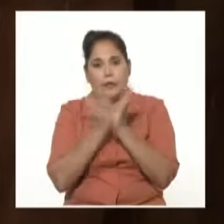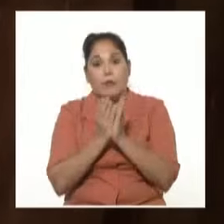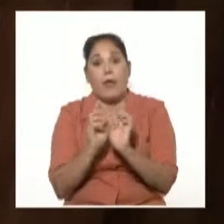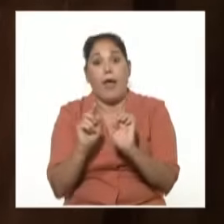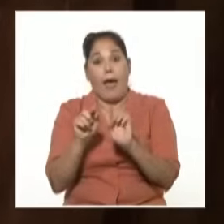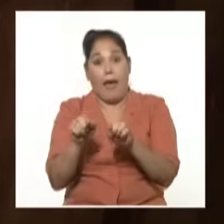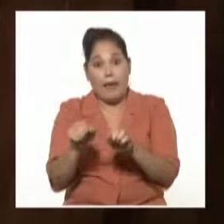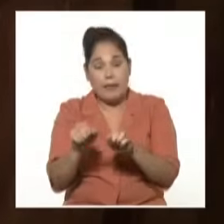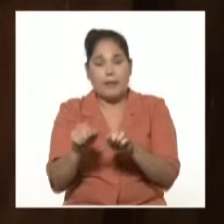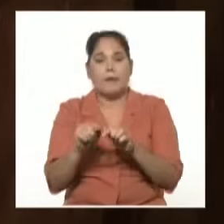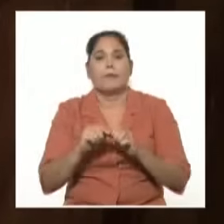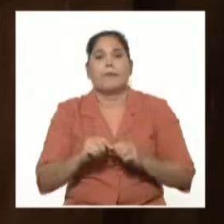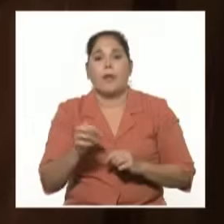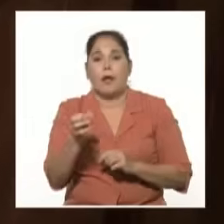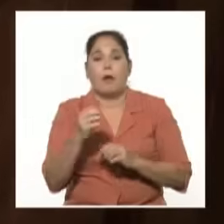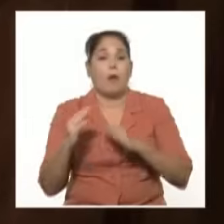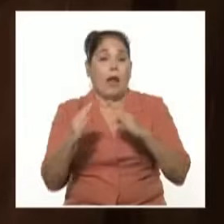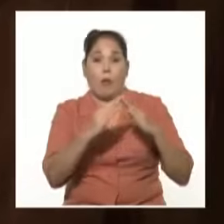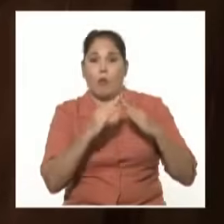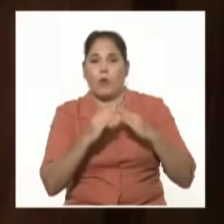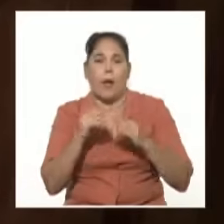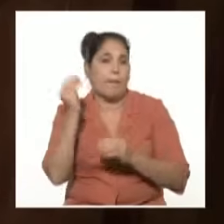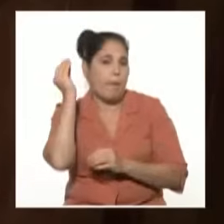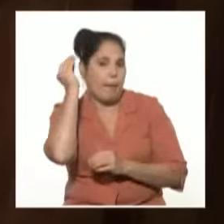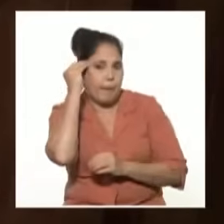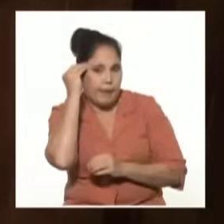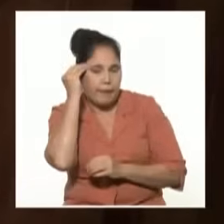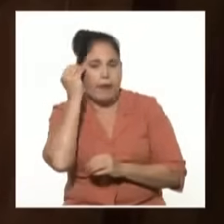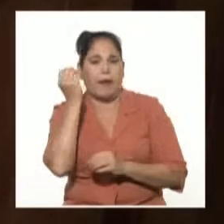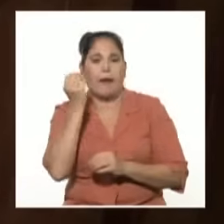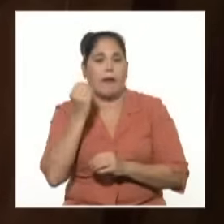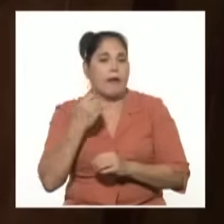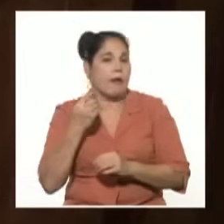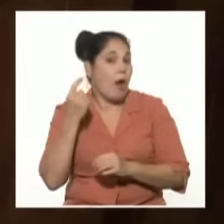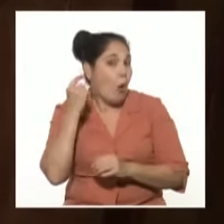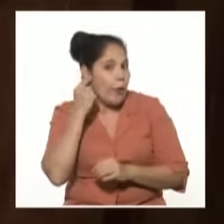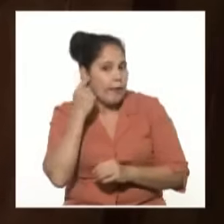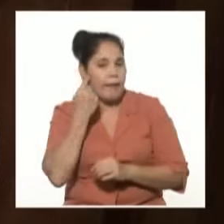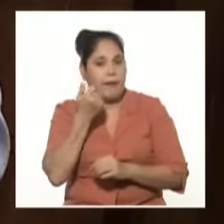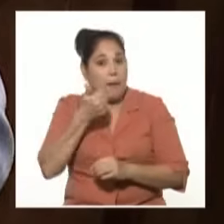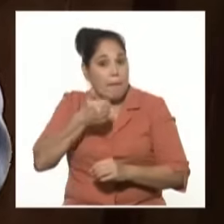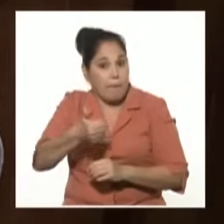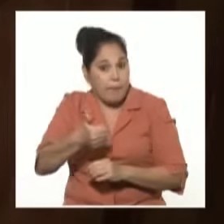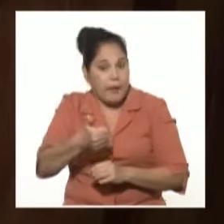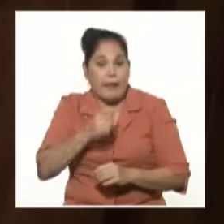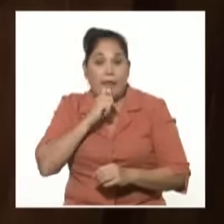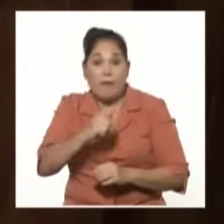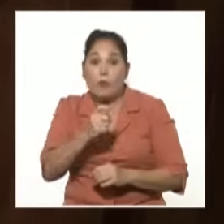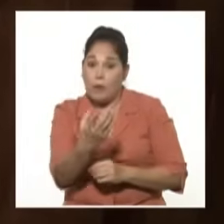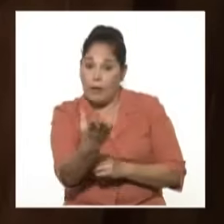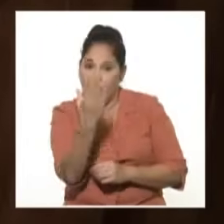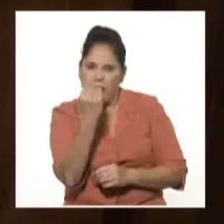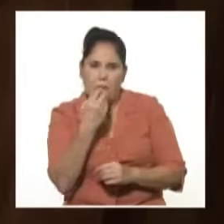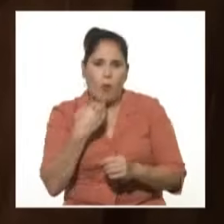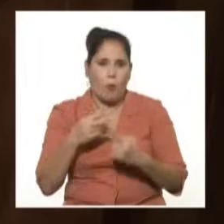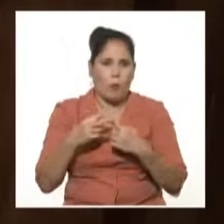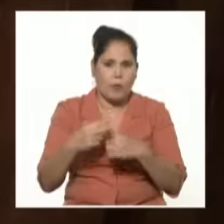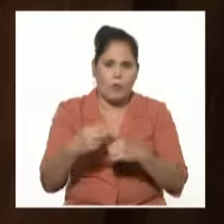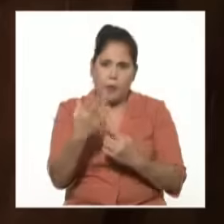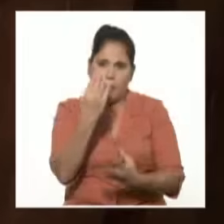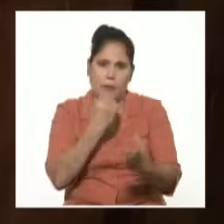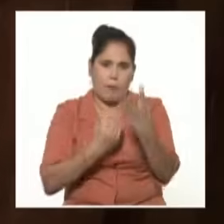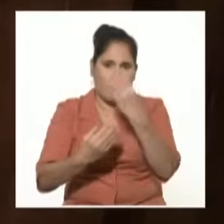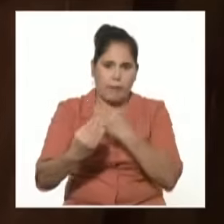donde no, para escuchar y aprender de quienes lidian cotidianamente con las mayores dificultades. Y es también